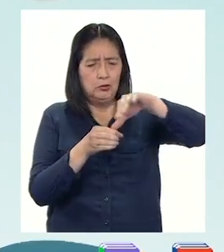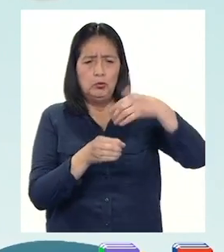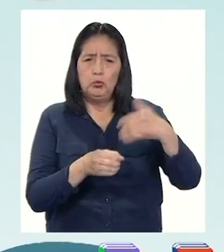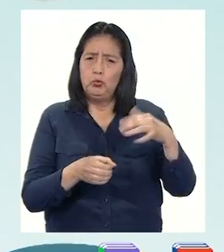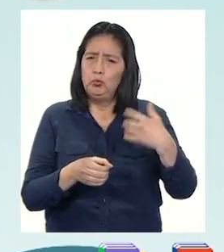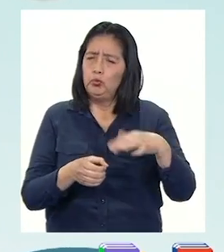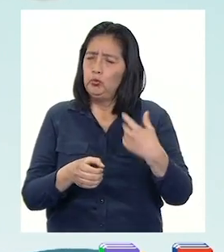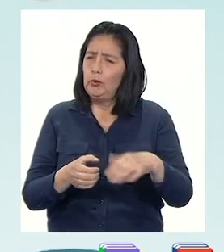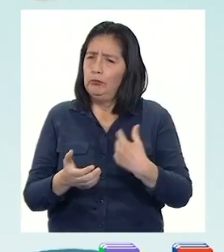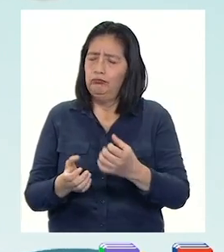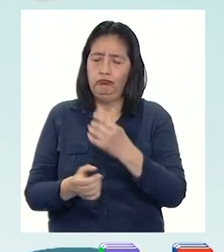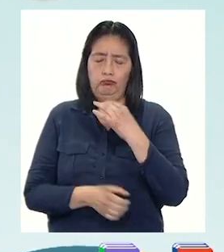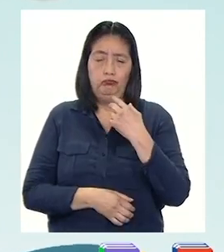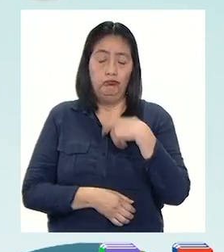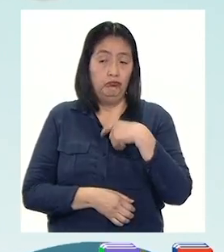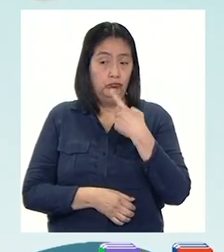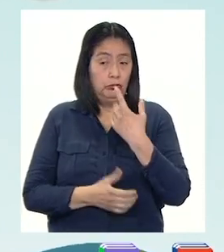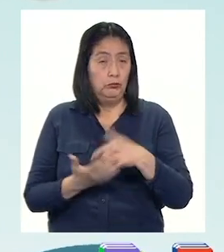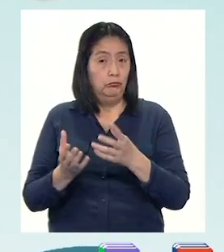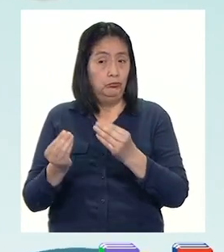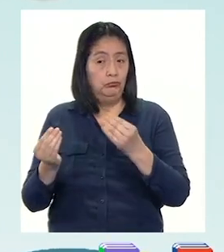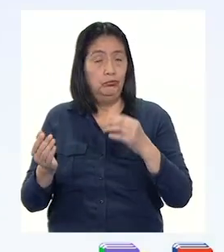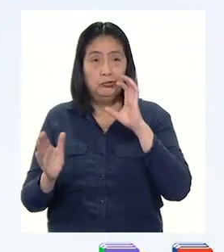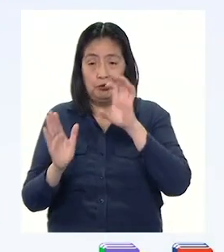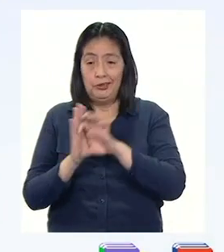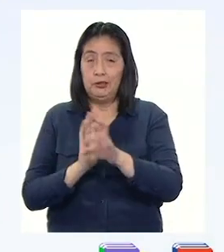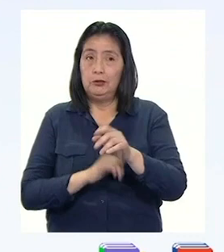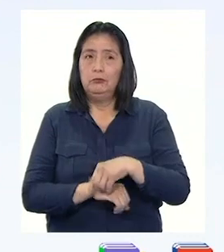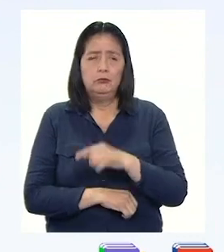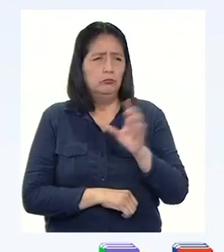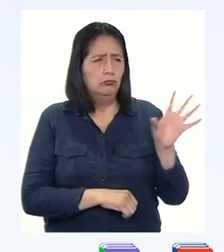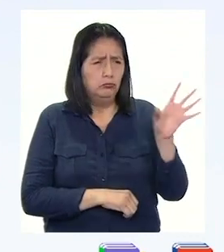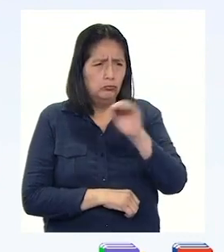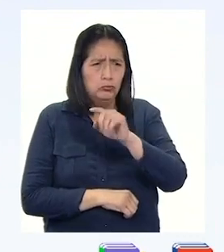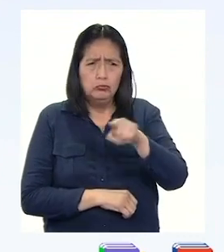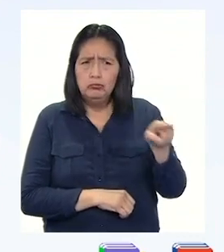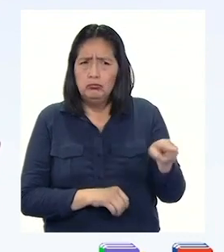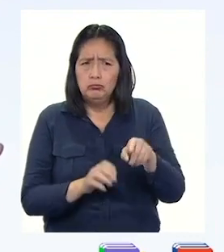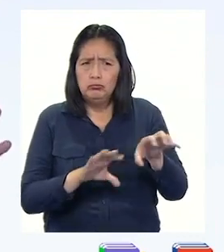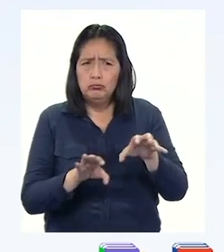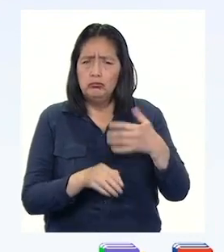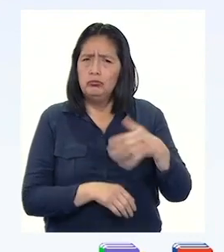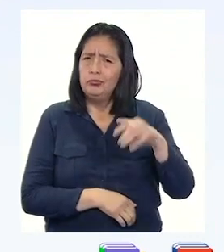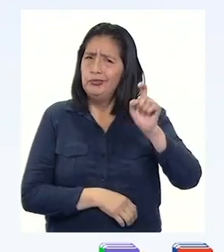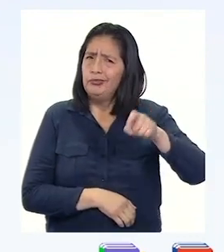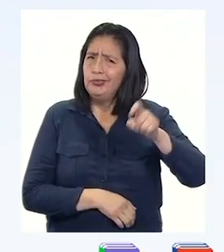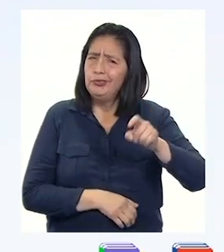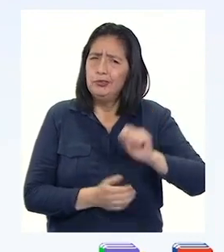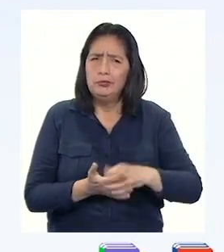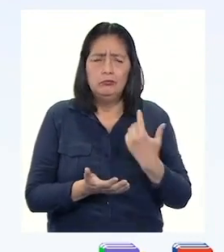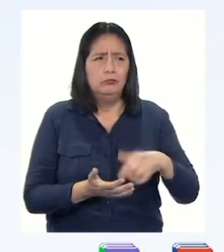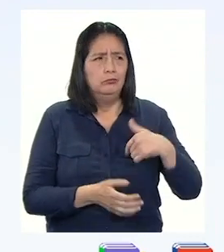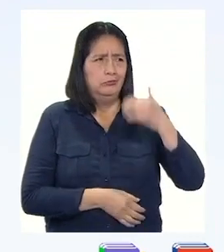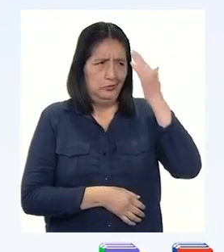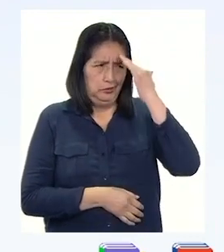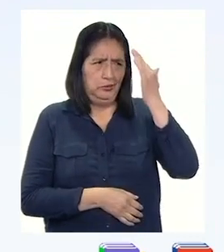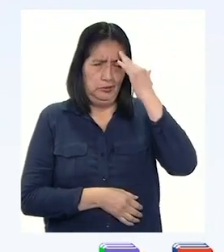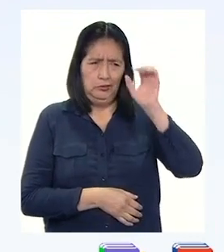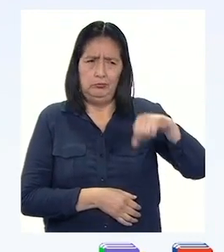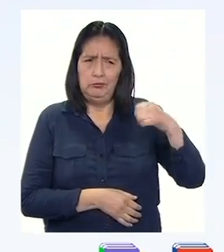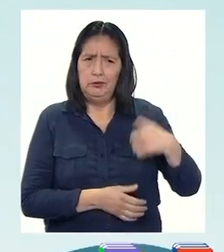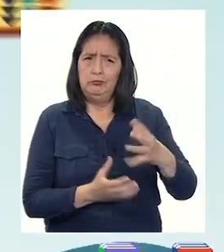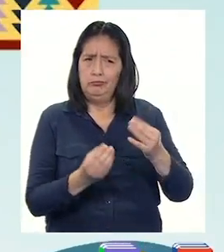alto valor artístico, entre muchos ejemplos. Todas estas actividades requerían un profundo